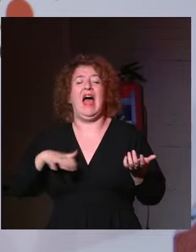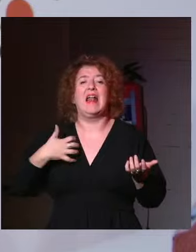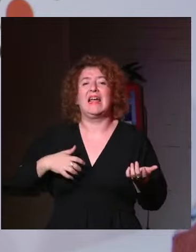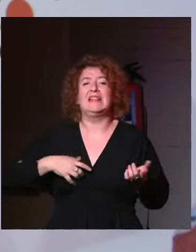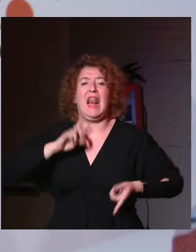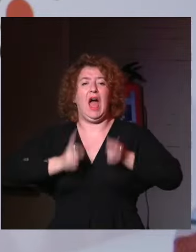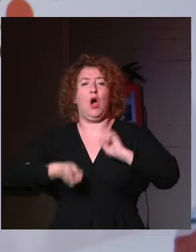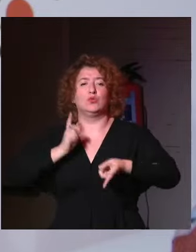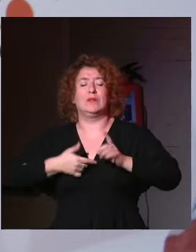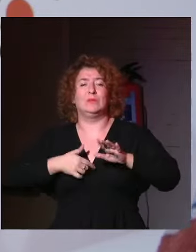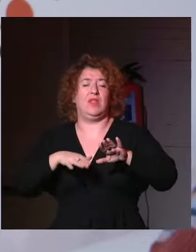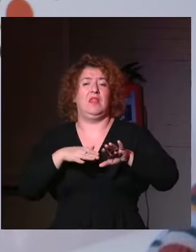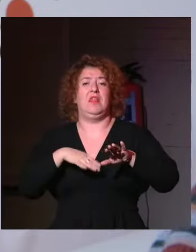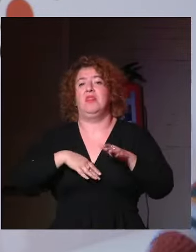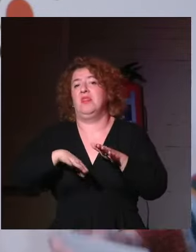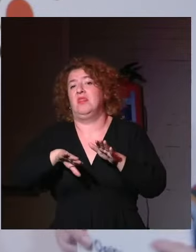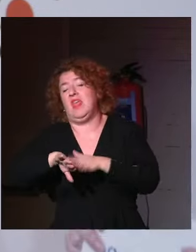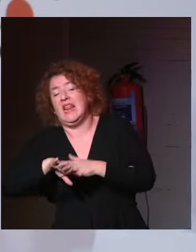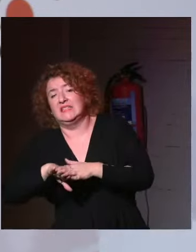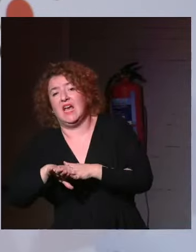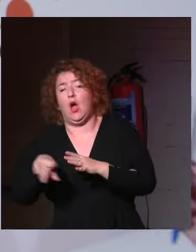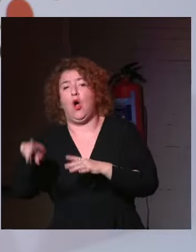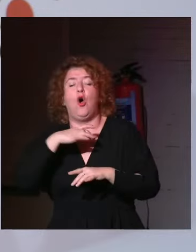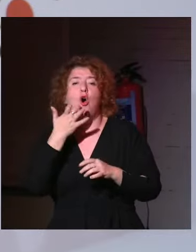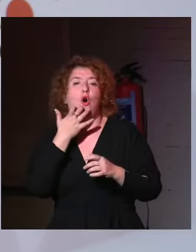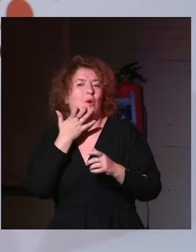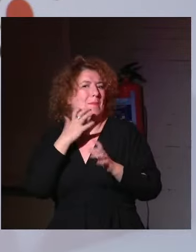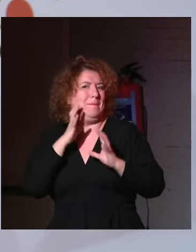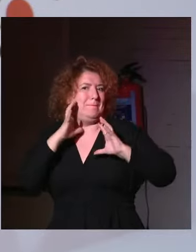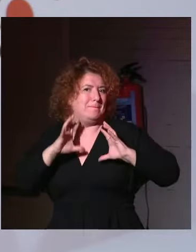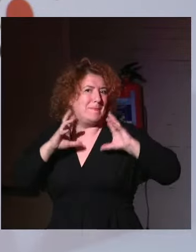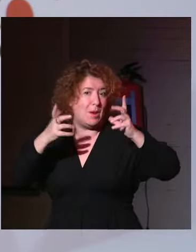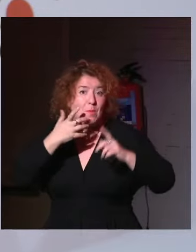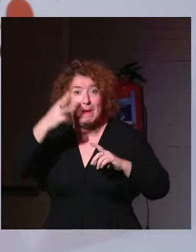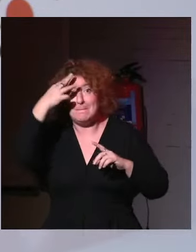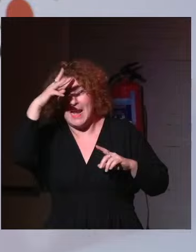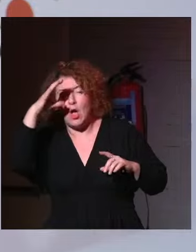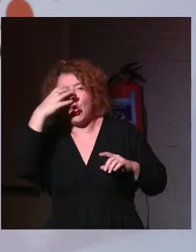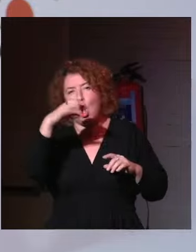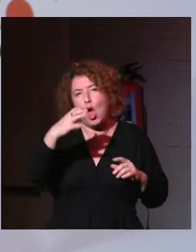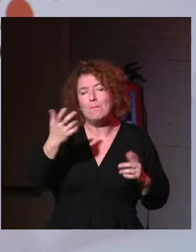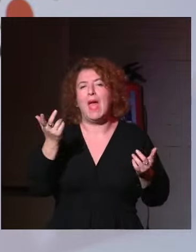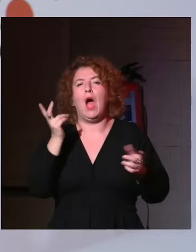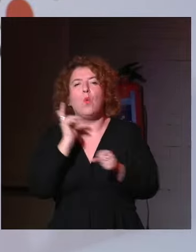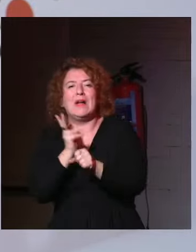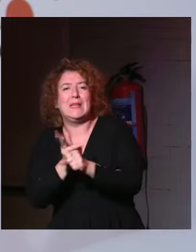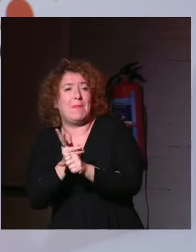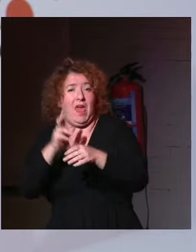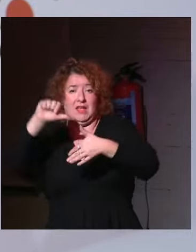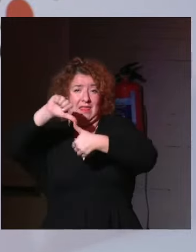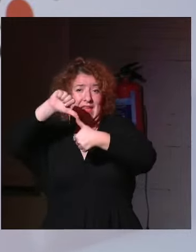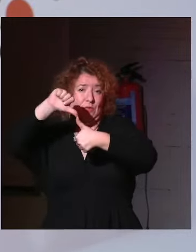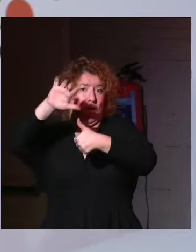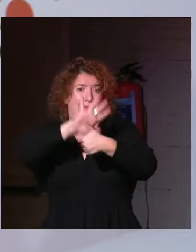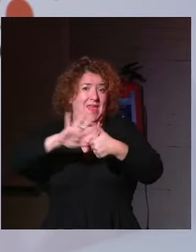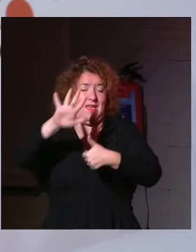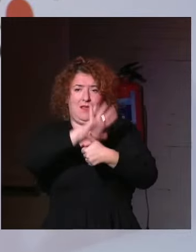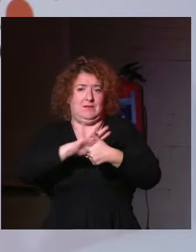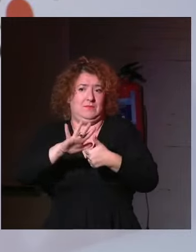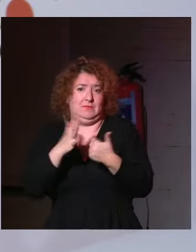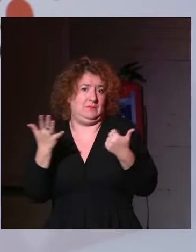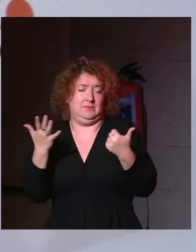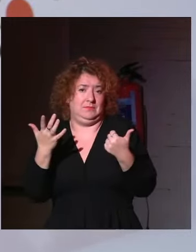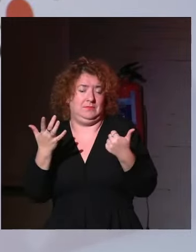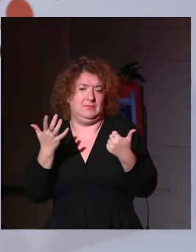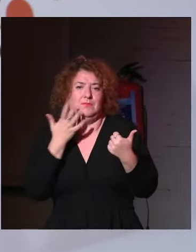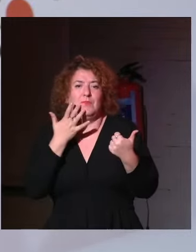pasar en otros lados o que la escala de violencia es mucho más fuerte en México en Colombia en Guatemala en Centroamérica que lo que históricamente